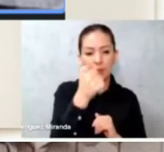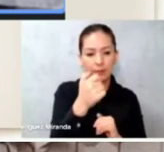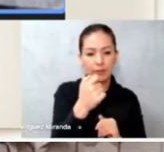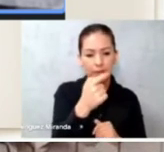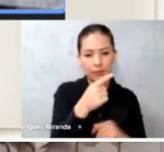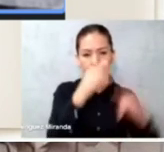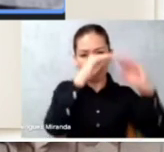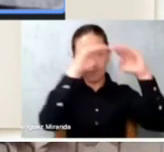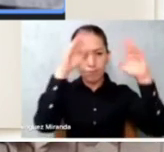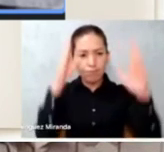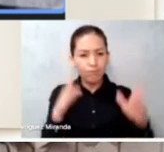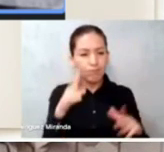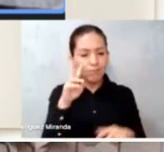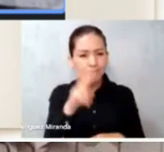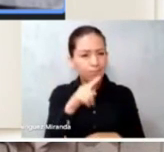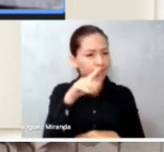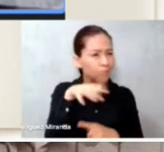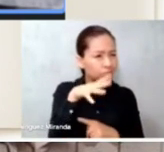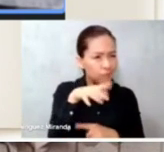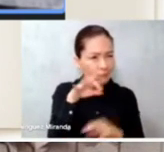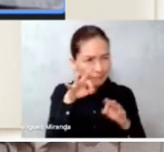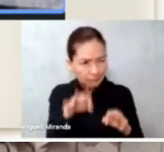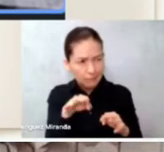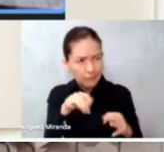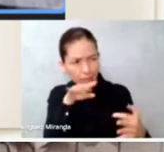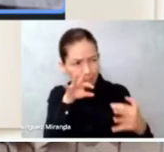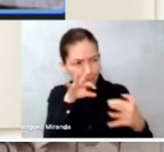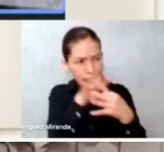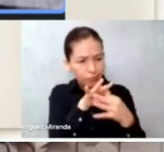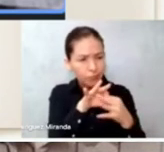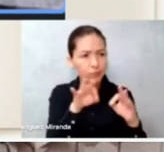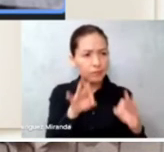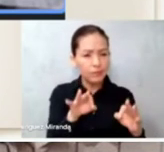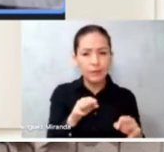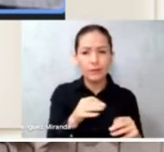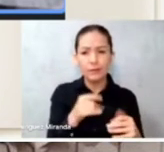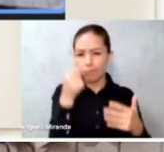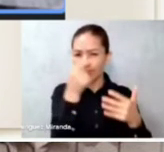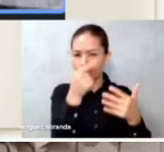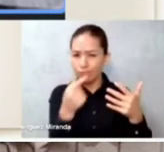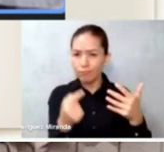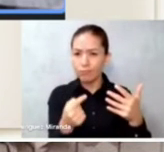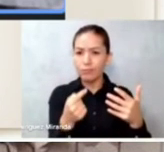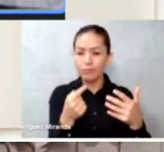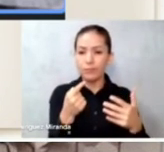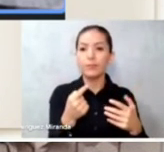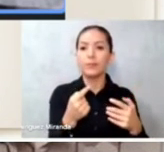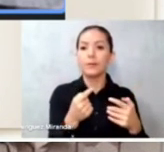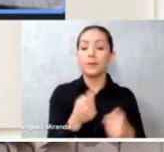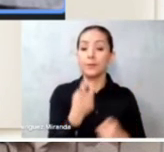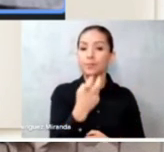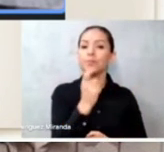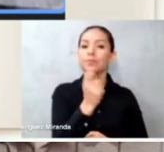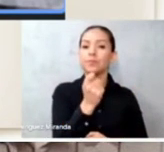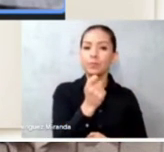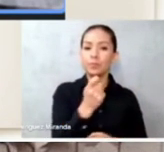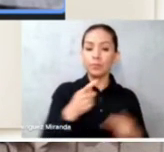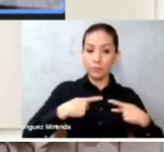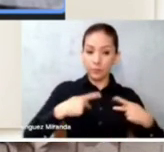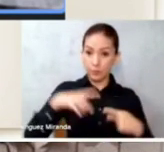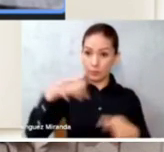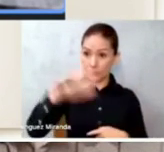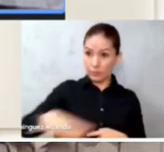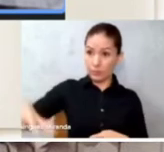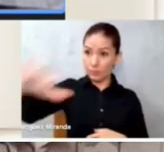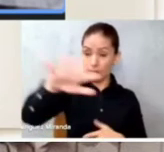si existió coincidencia en los rubros fundamentales, que son el total de personas que votaron conforme a